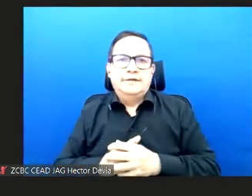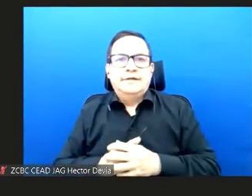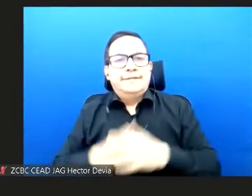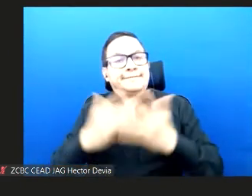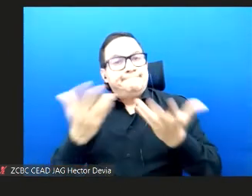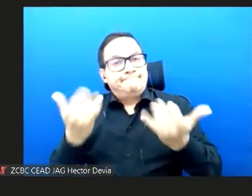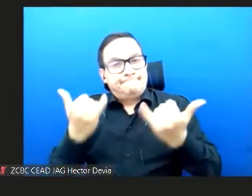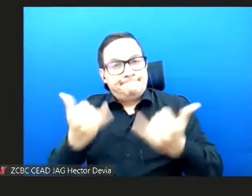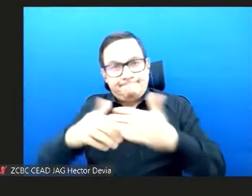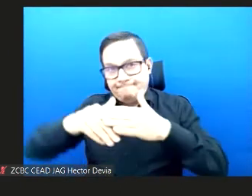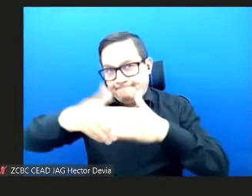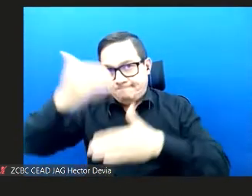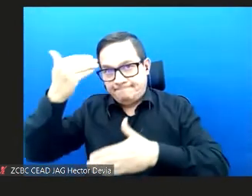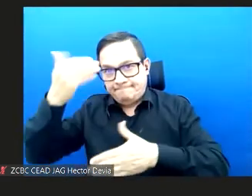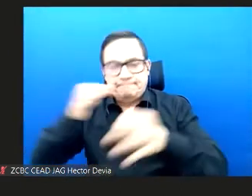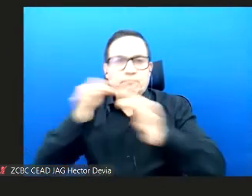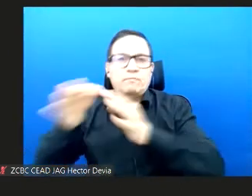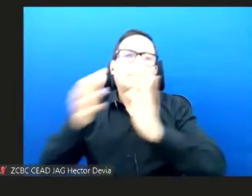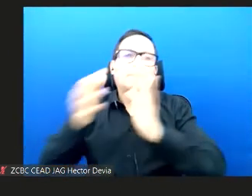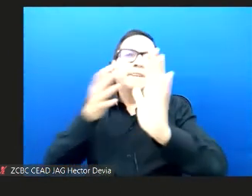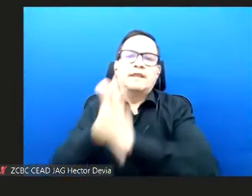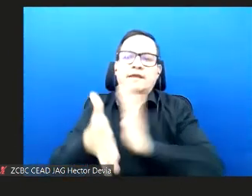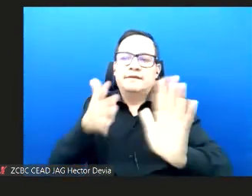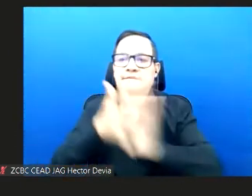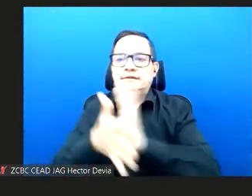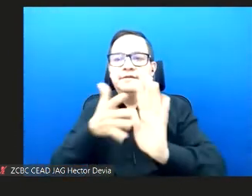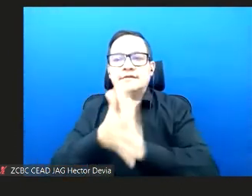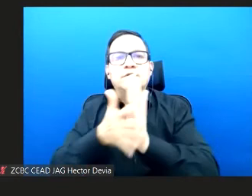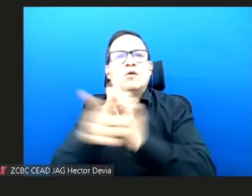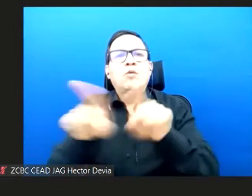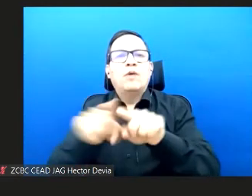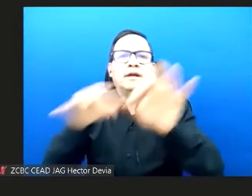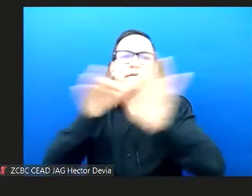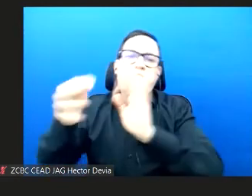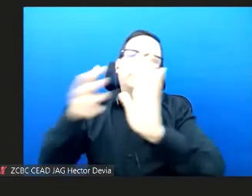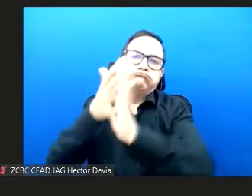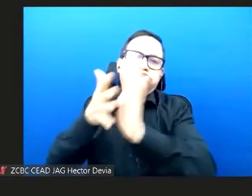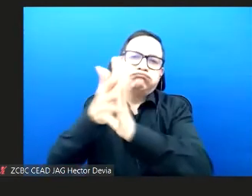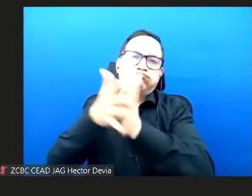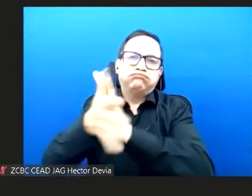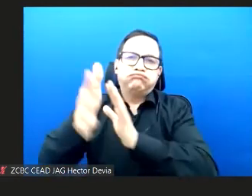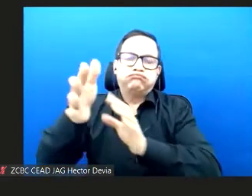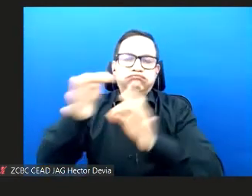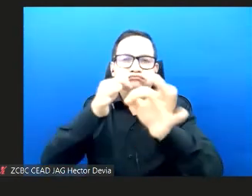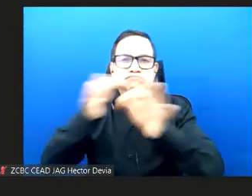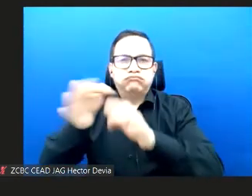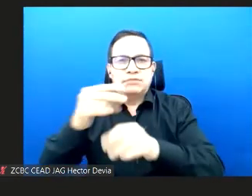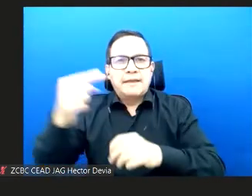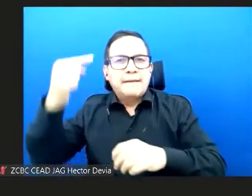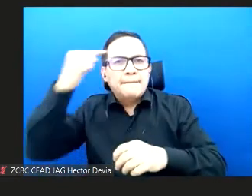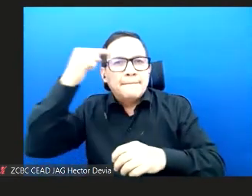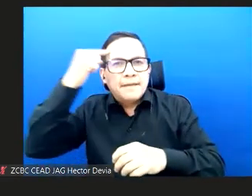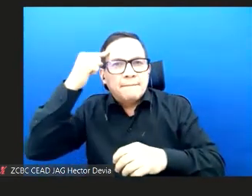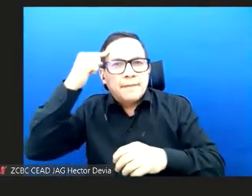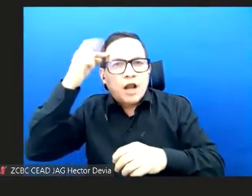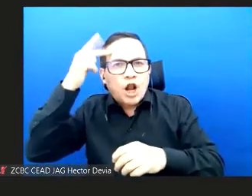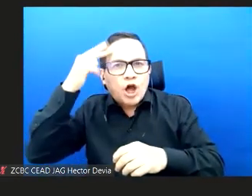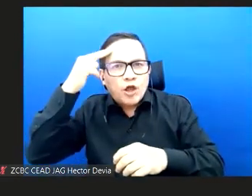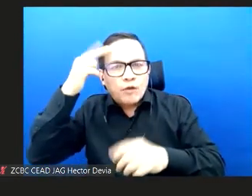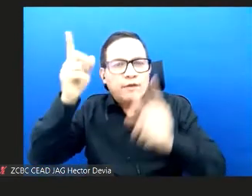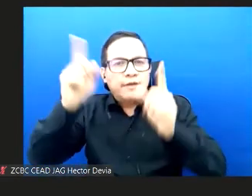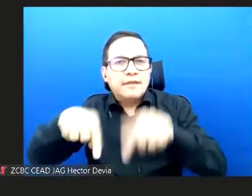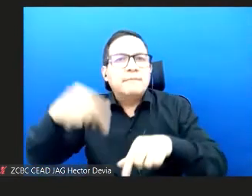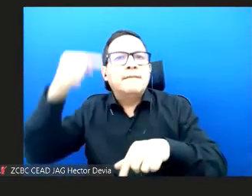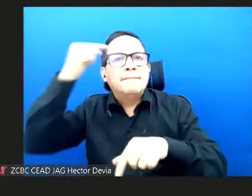empezar entonces la exposición de pensamiento lógico matemático. Quiero que pues,